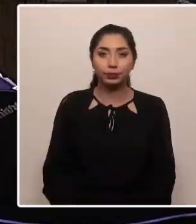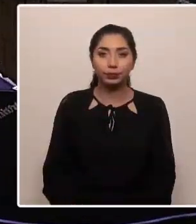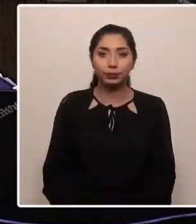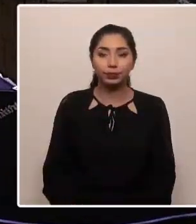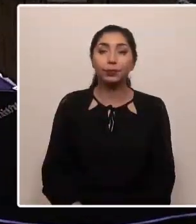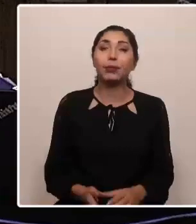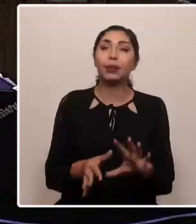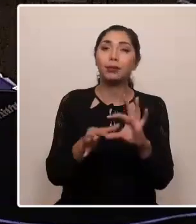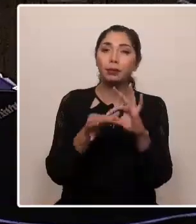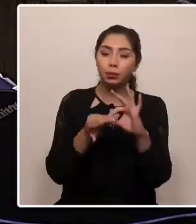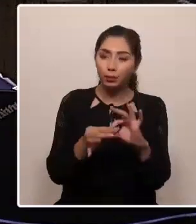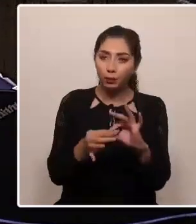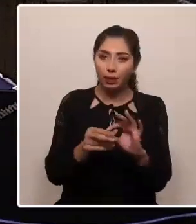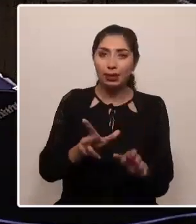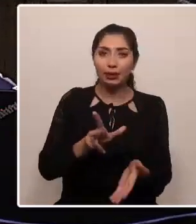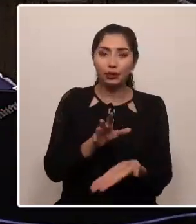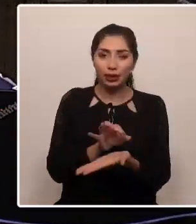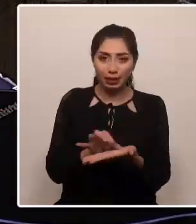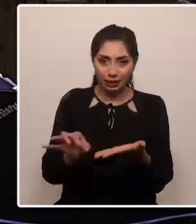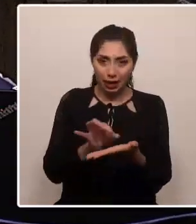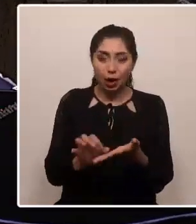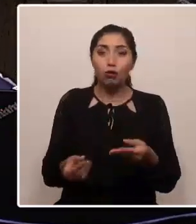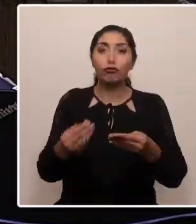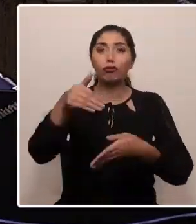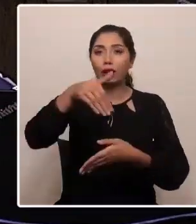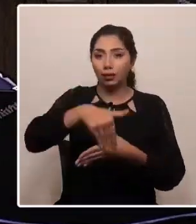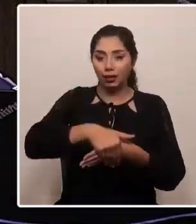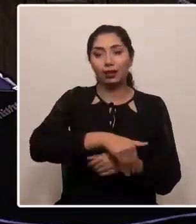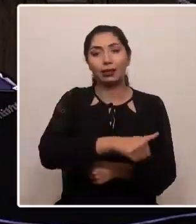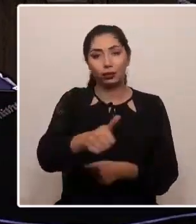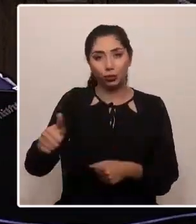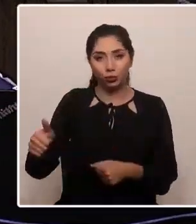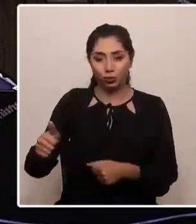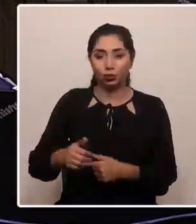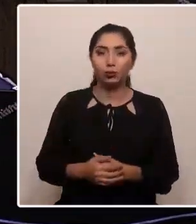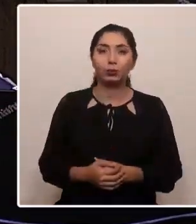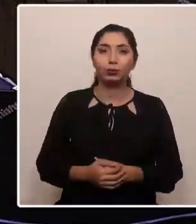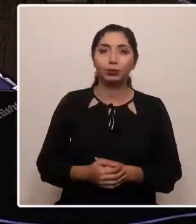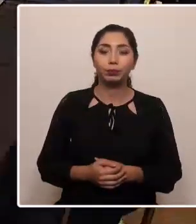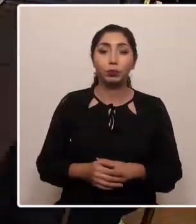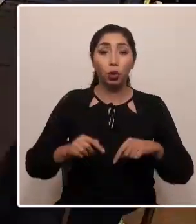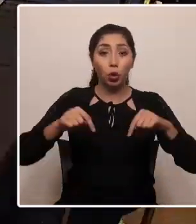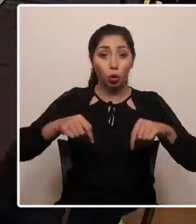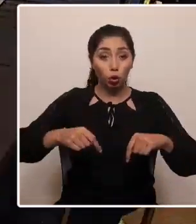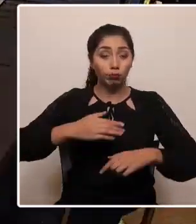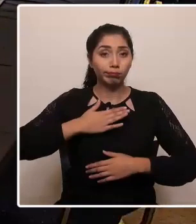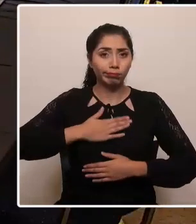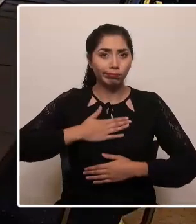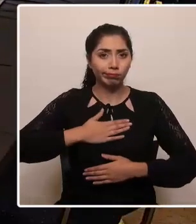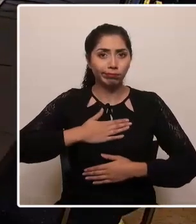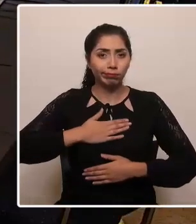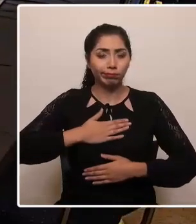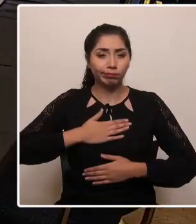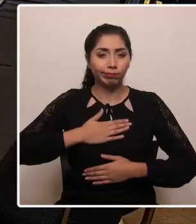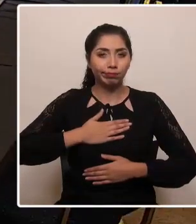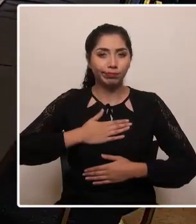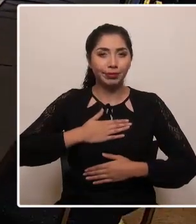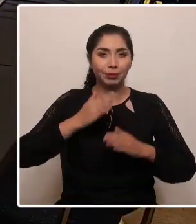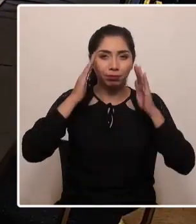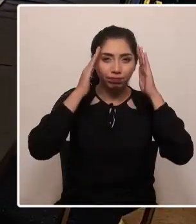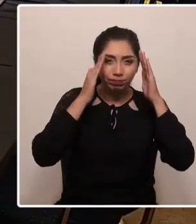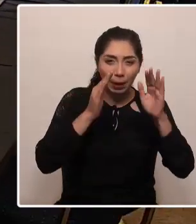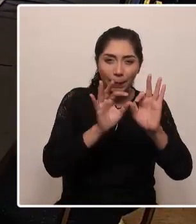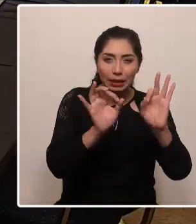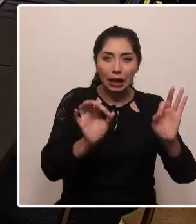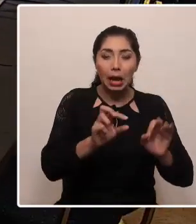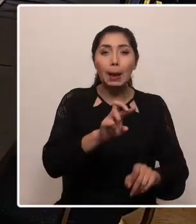Muchas gracias, señor secretario. Muy buenas tardes a todos. Hoy quiero dirigirme en especial a los padres de Chile, a